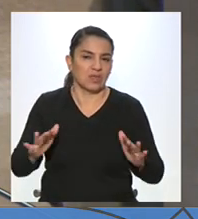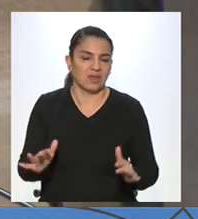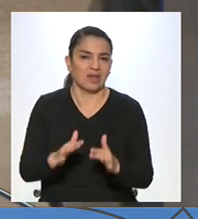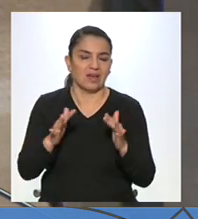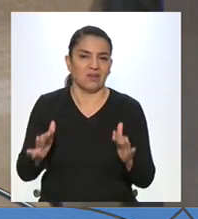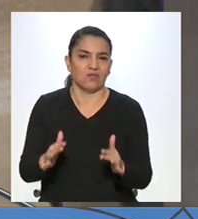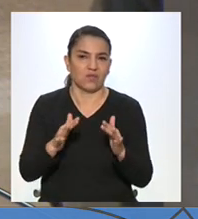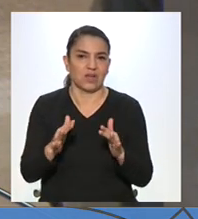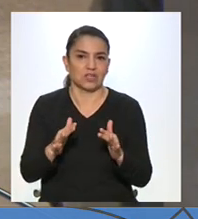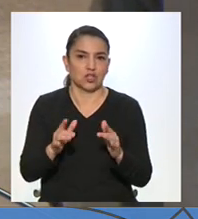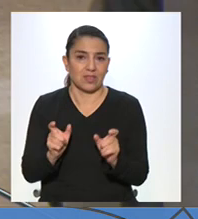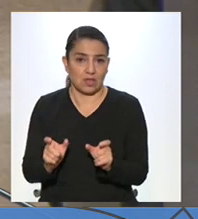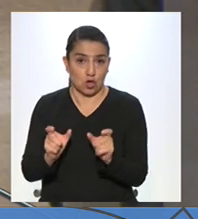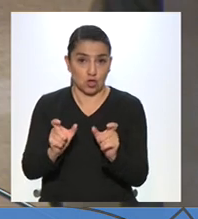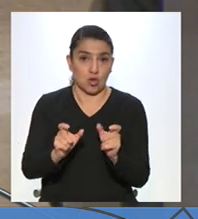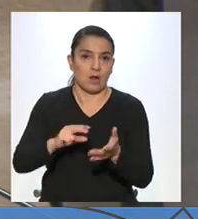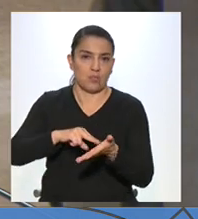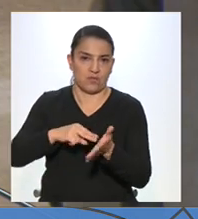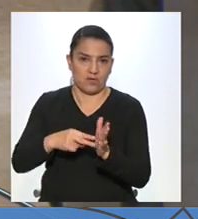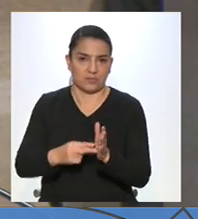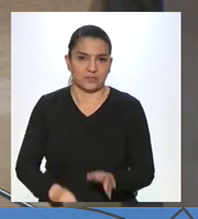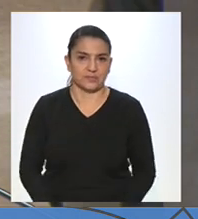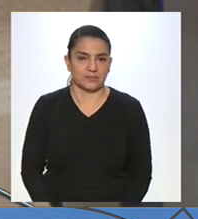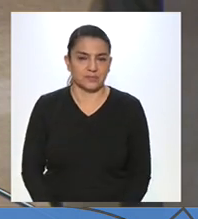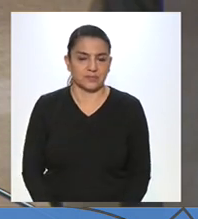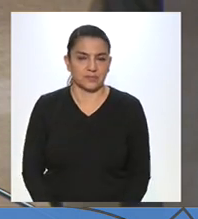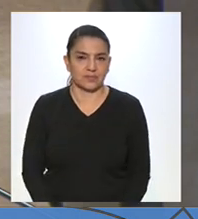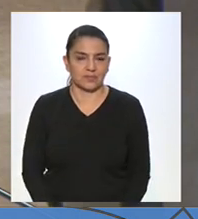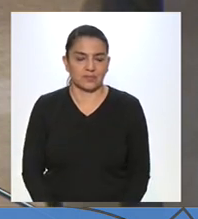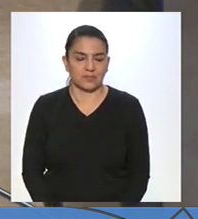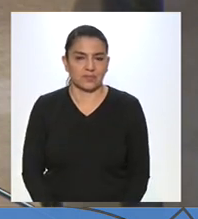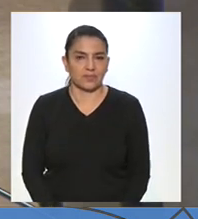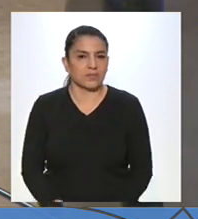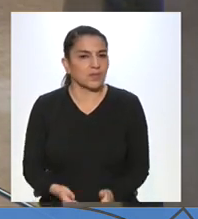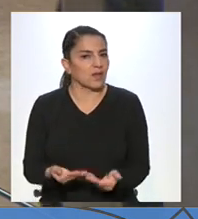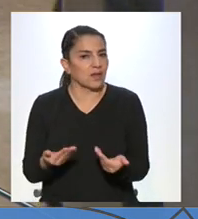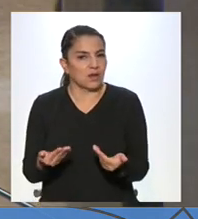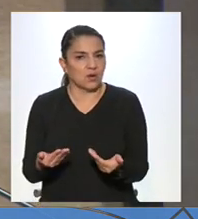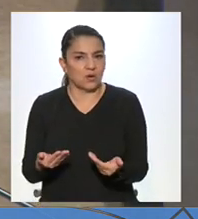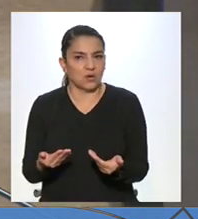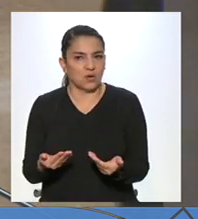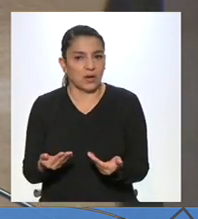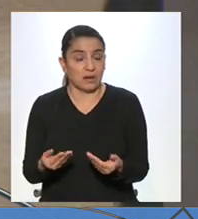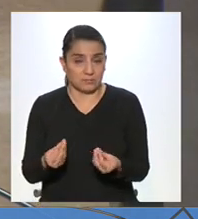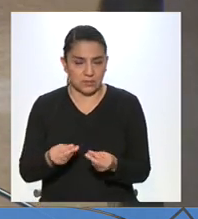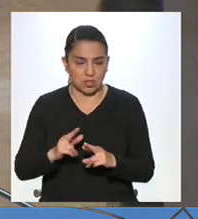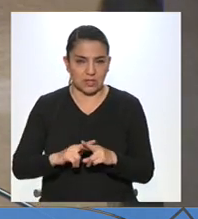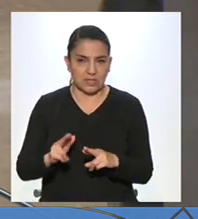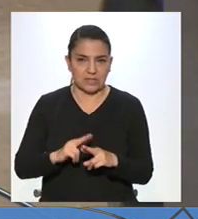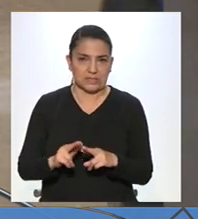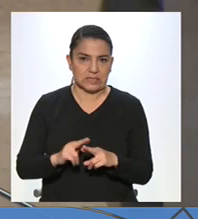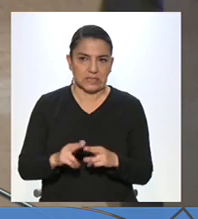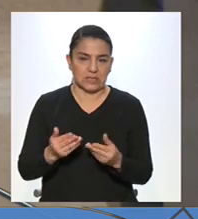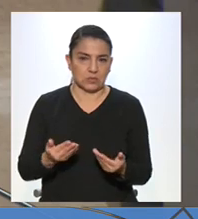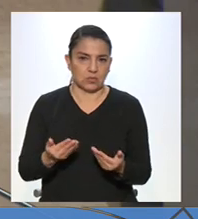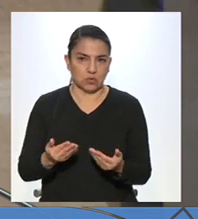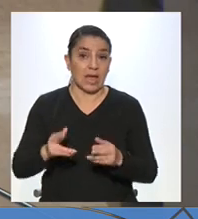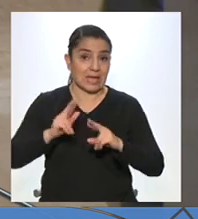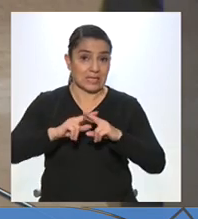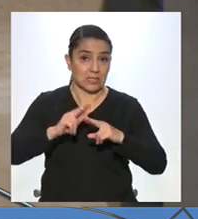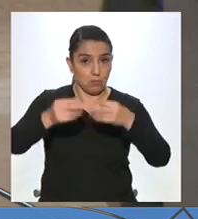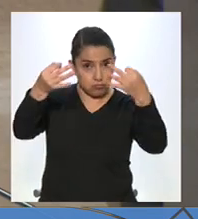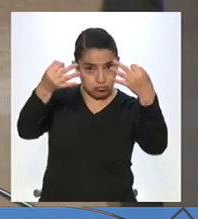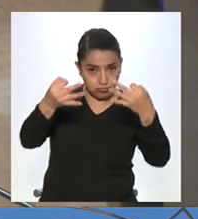de contener la crisis. Ahora, por supuesto, este ejercicio, que es un ejercicio contrafactual,